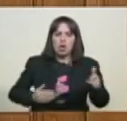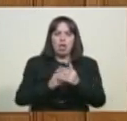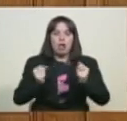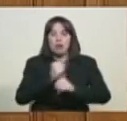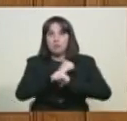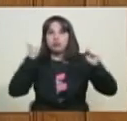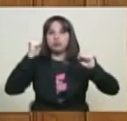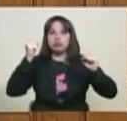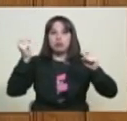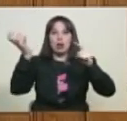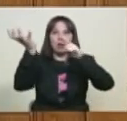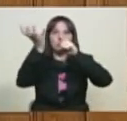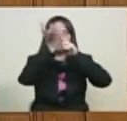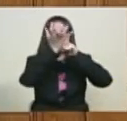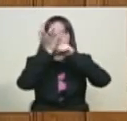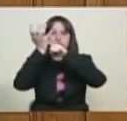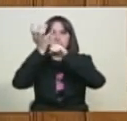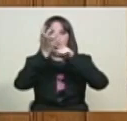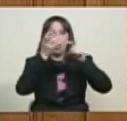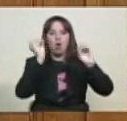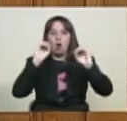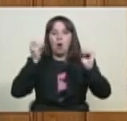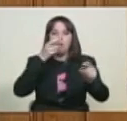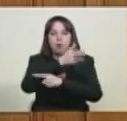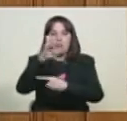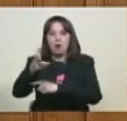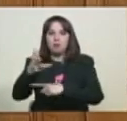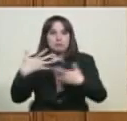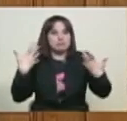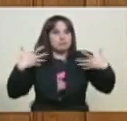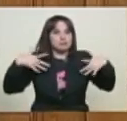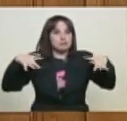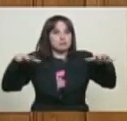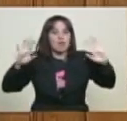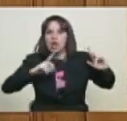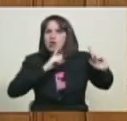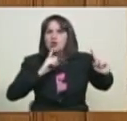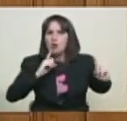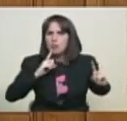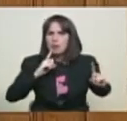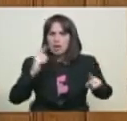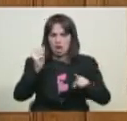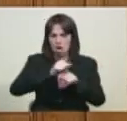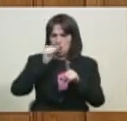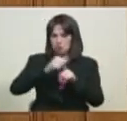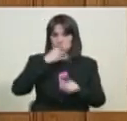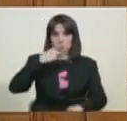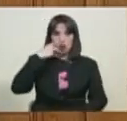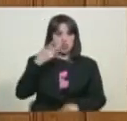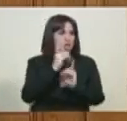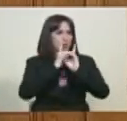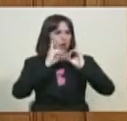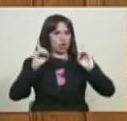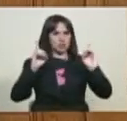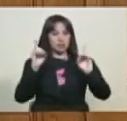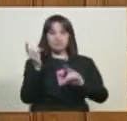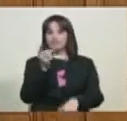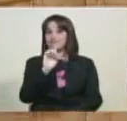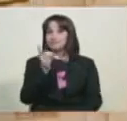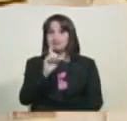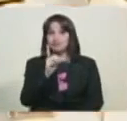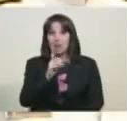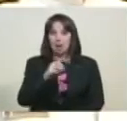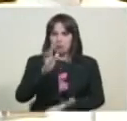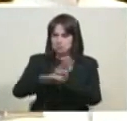bomba o asesinándolo de diversa manera? ¿Cómo se puede llamar eso? Lucha política, lucha democrática,